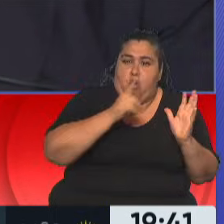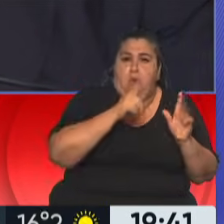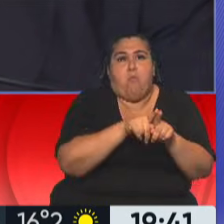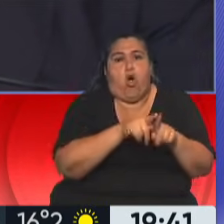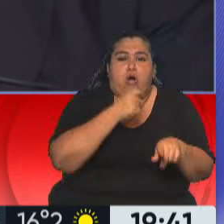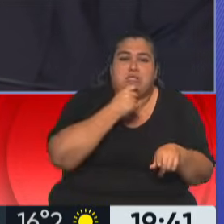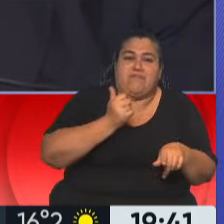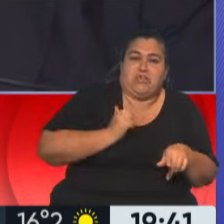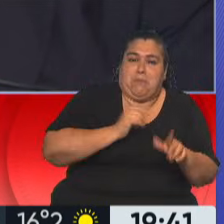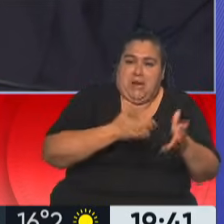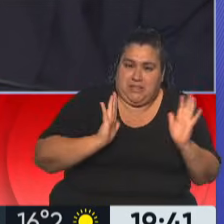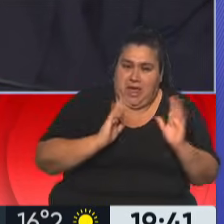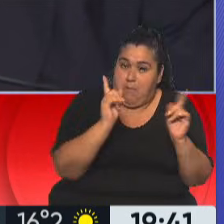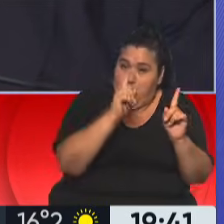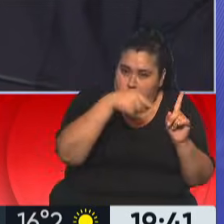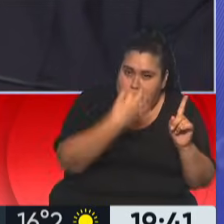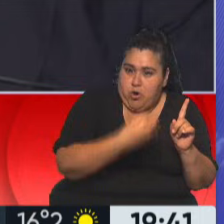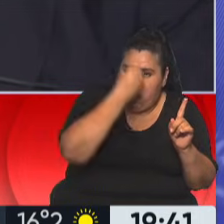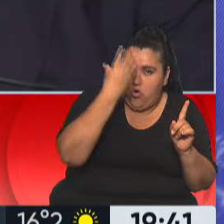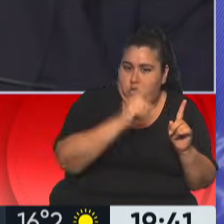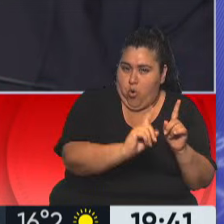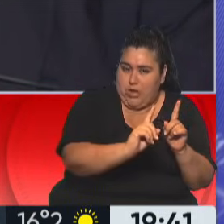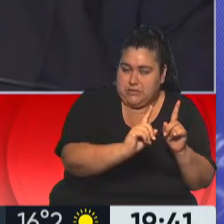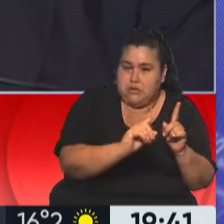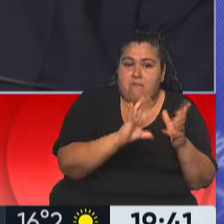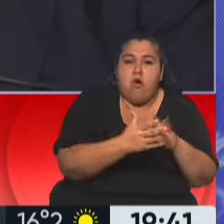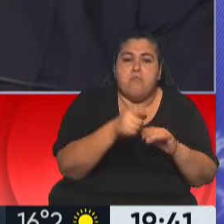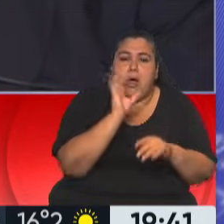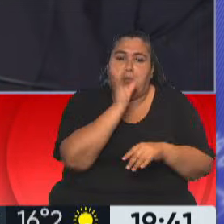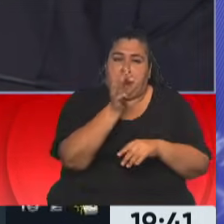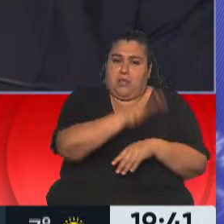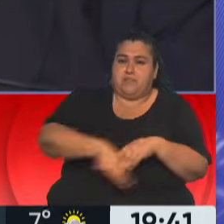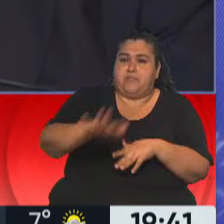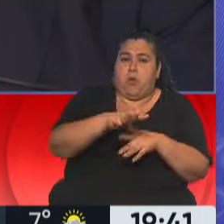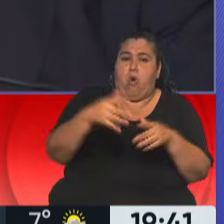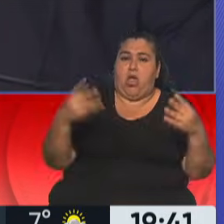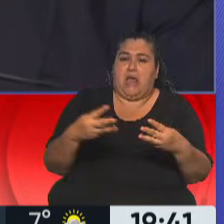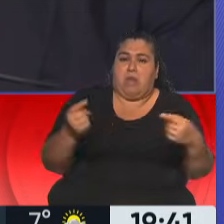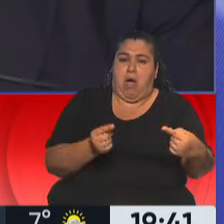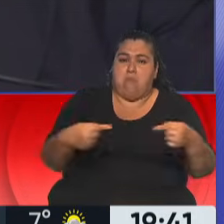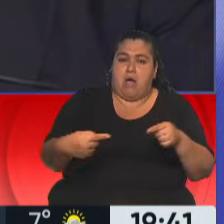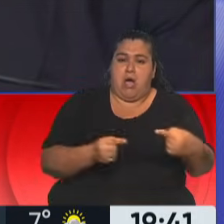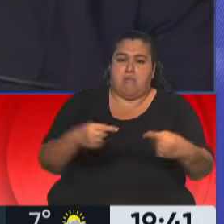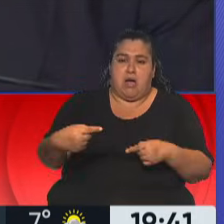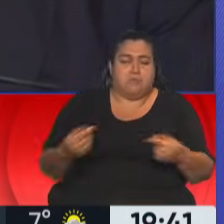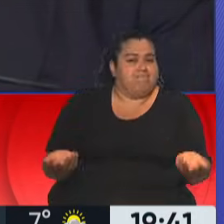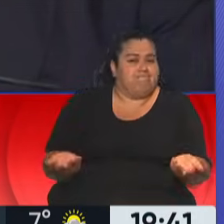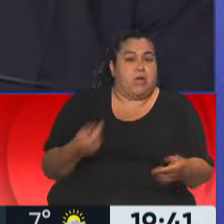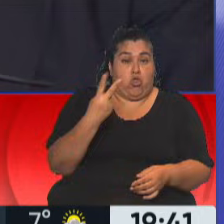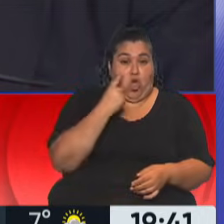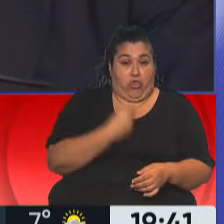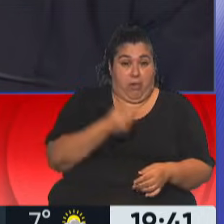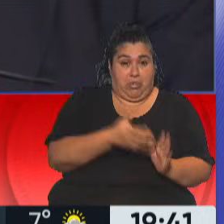ahora erupta una especie de guerra de todos contra todos, un estado de naturaleza si no hay autoridad. Lo que vimos en estos 2 días,